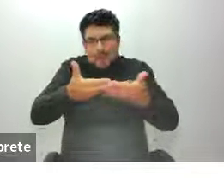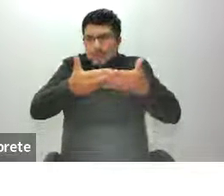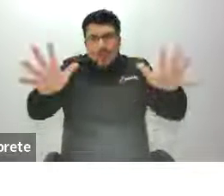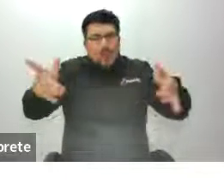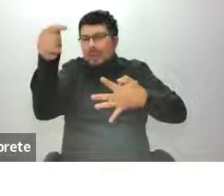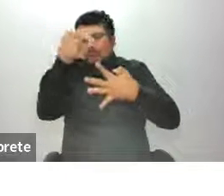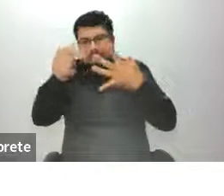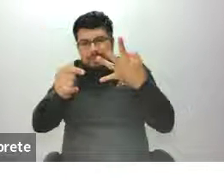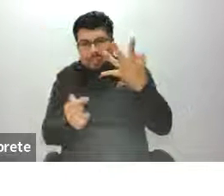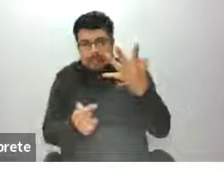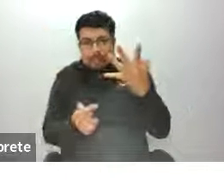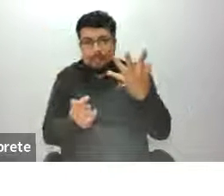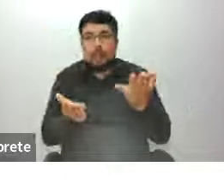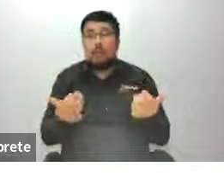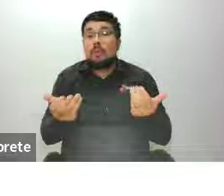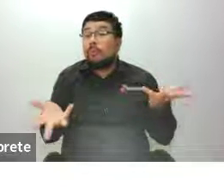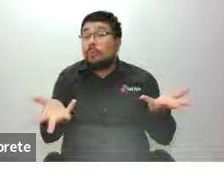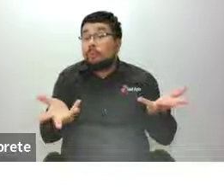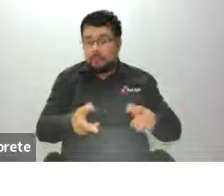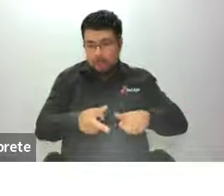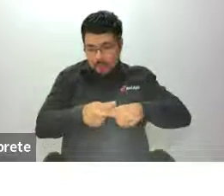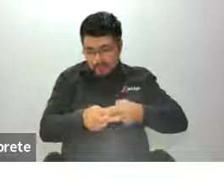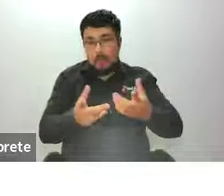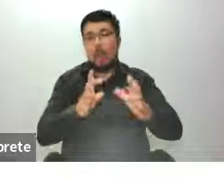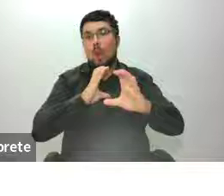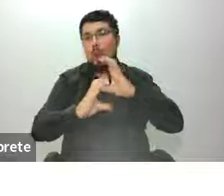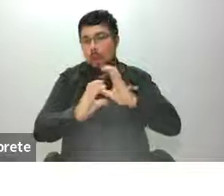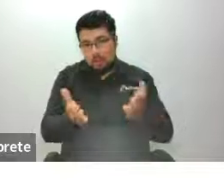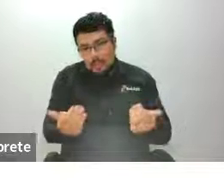interacción necesitamos herramientas de comunicación.